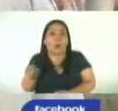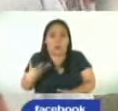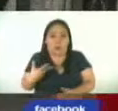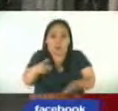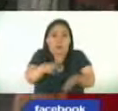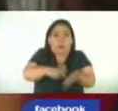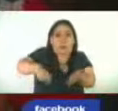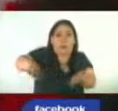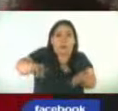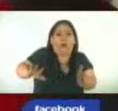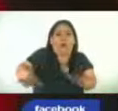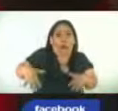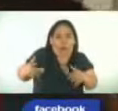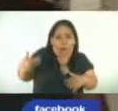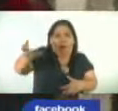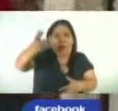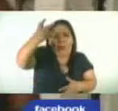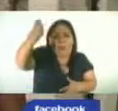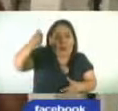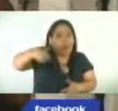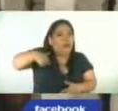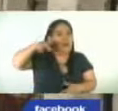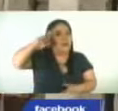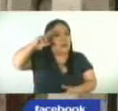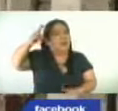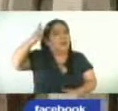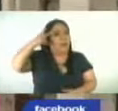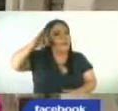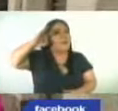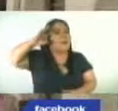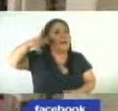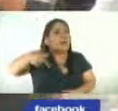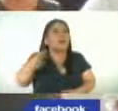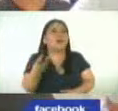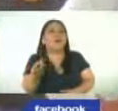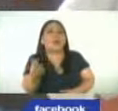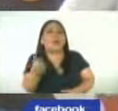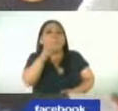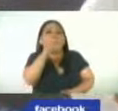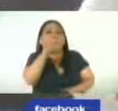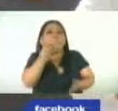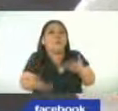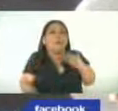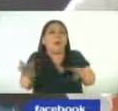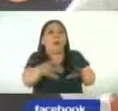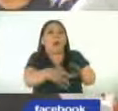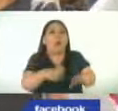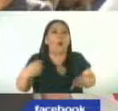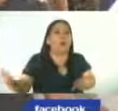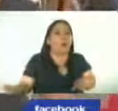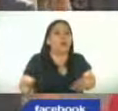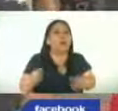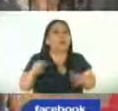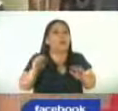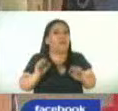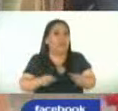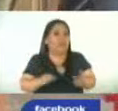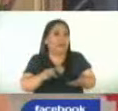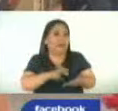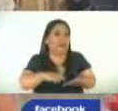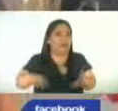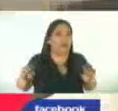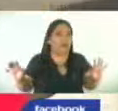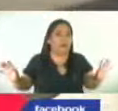es porque no han ganado nada, no que son estafados o están pidiendo números de cuenta para sacarle su dinero y electrónicamente pues lo dejan sin nada